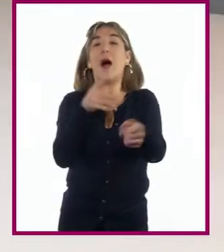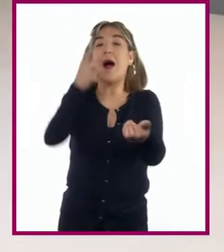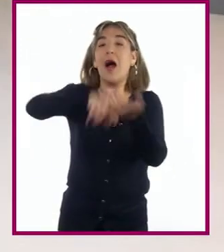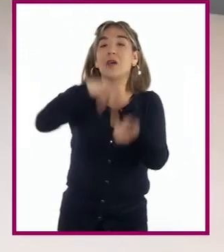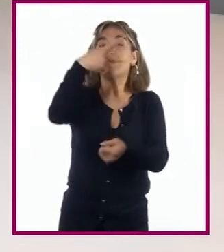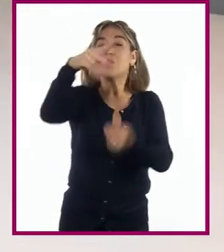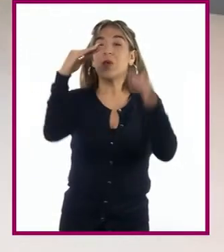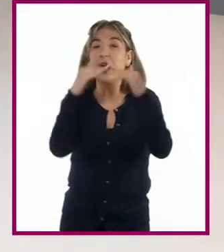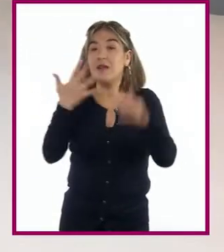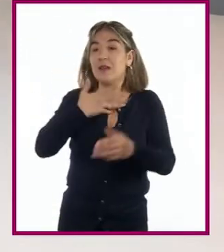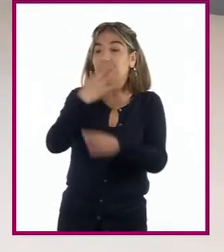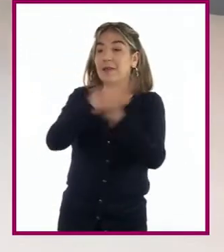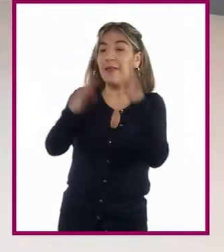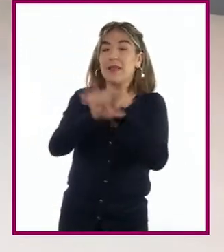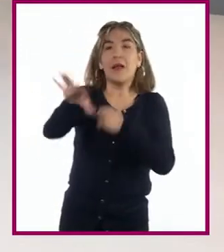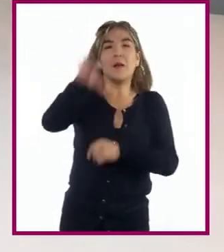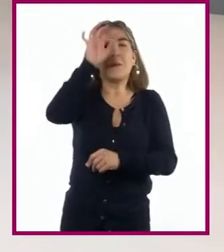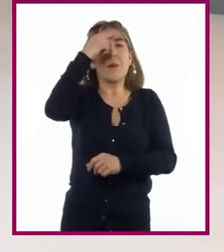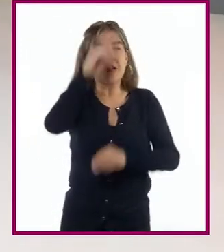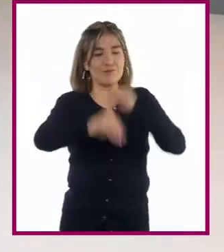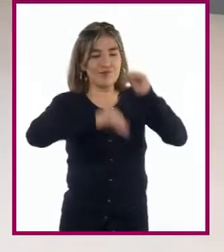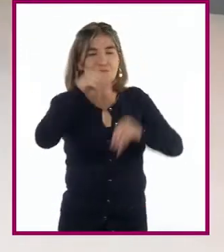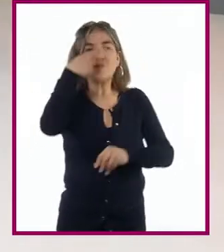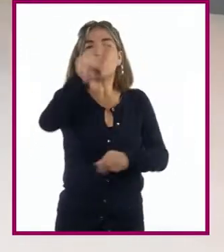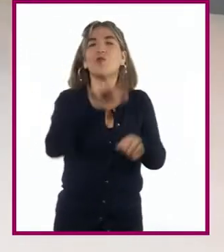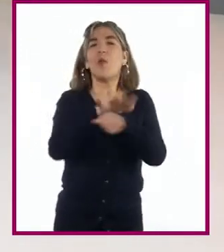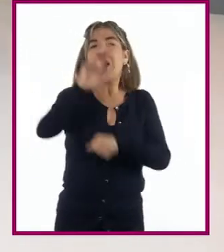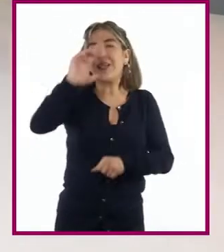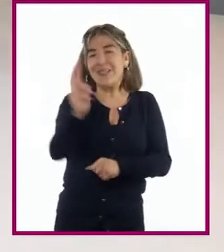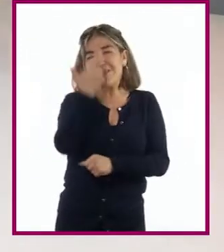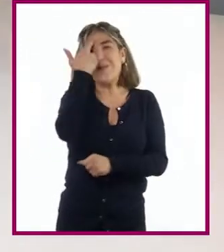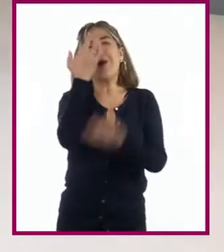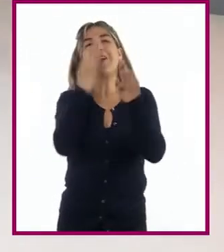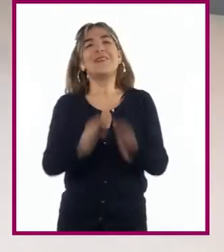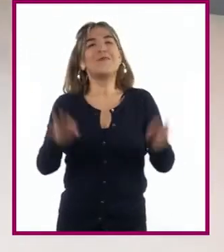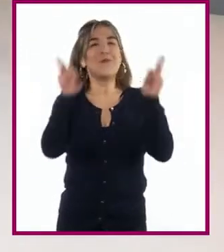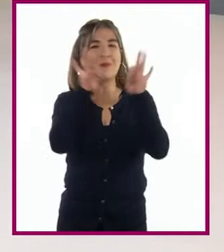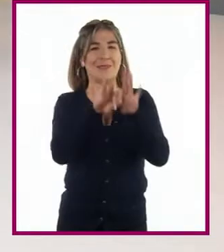para poder representar ese recuerdo significativo.